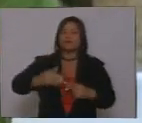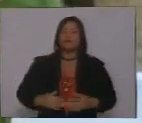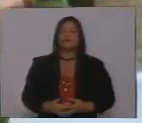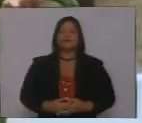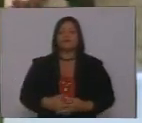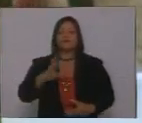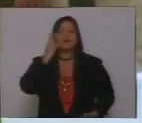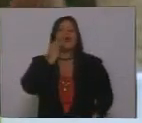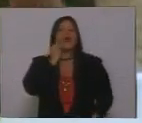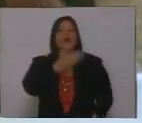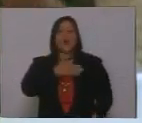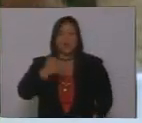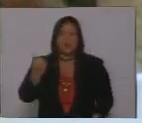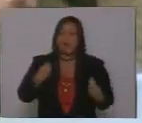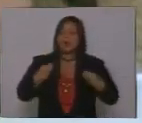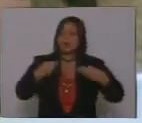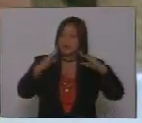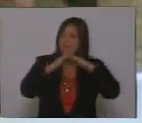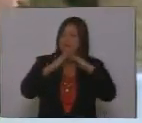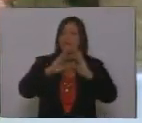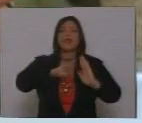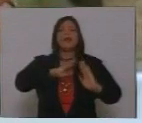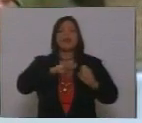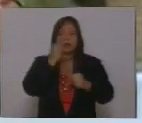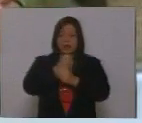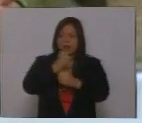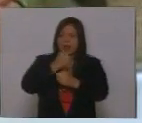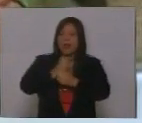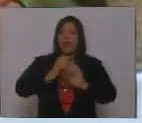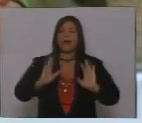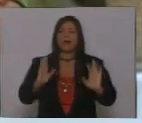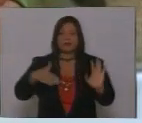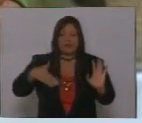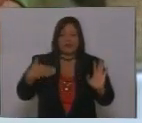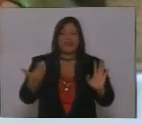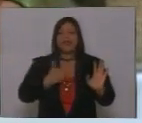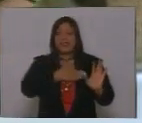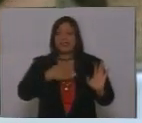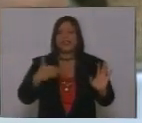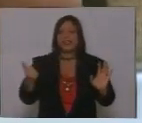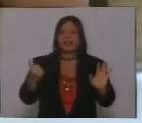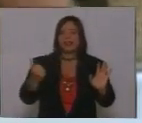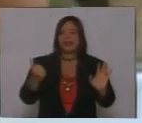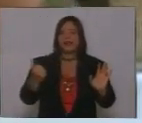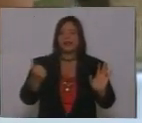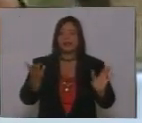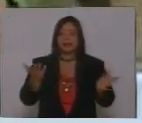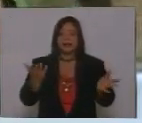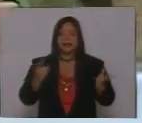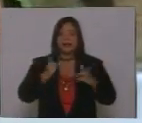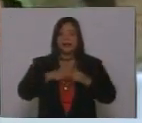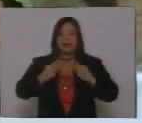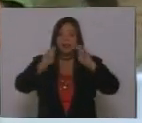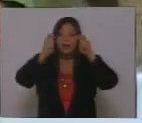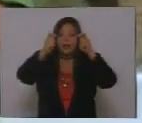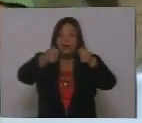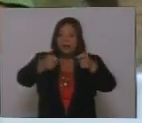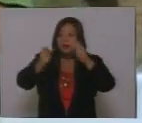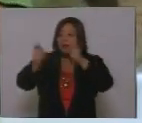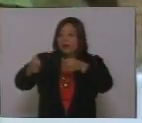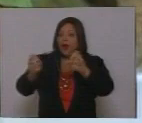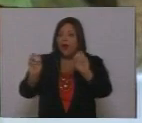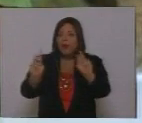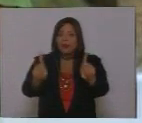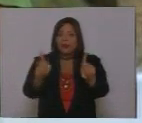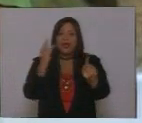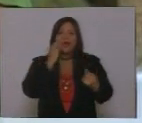El joven quiere tener su vivienda, quiere tener su empleo. Y si no es a la juventud que se le otorgan las